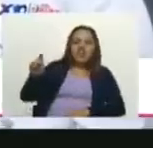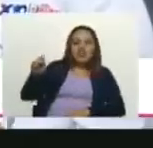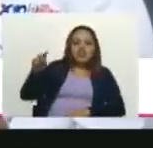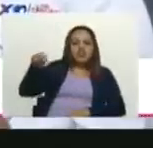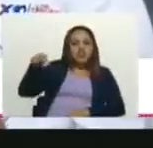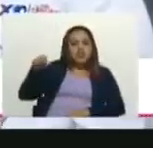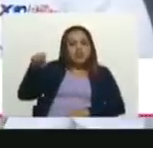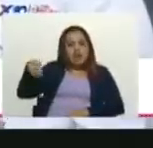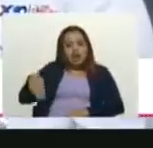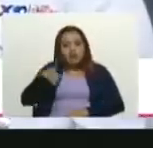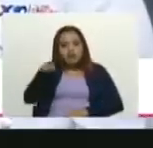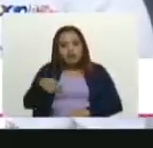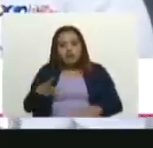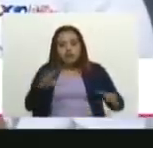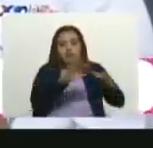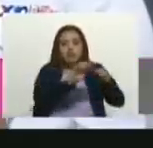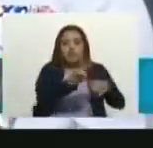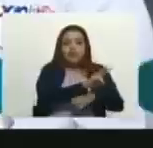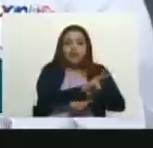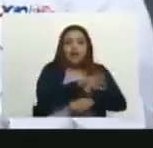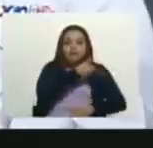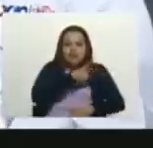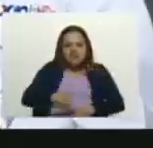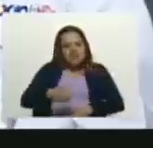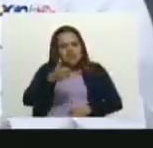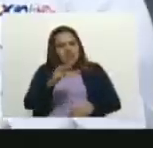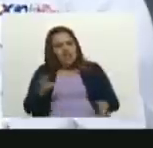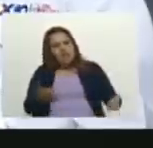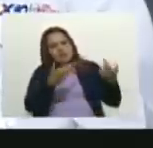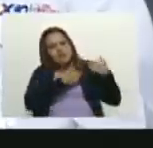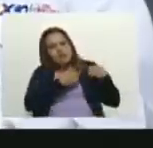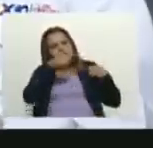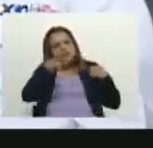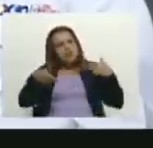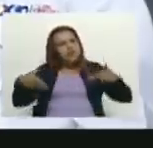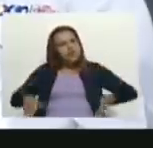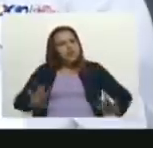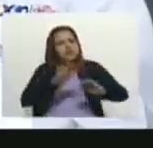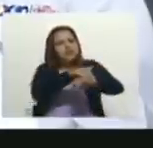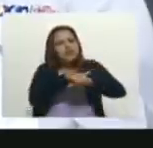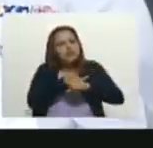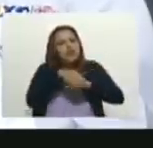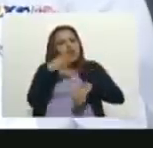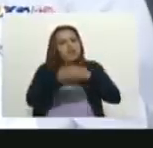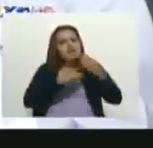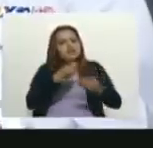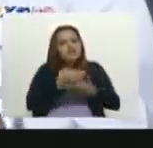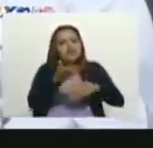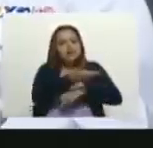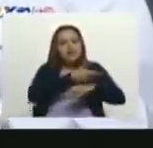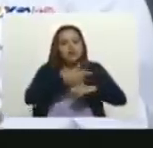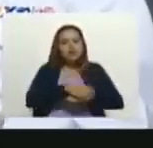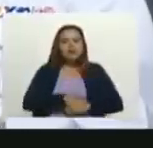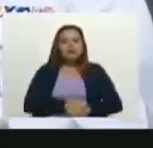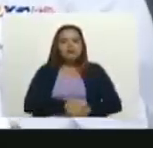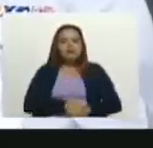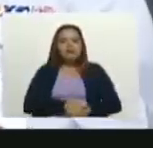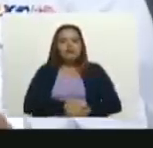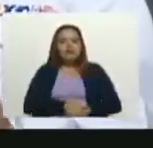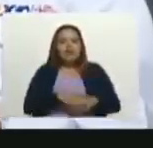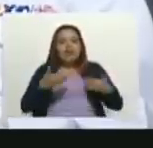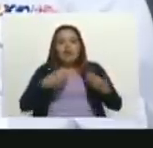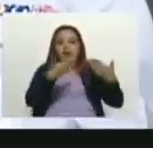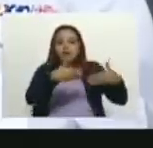trujillano, Osvaldo Hernández, con el cual vamos a lograr, con este gobierno hermano,